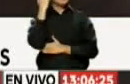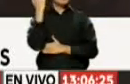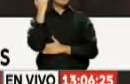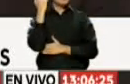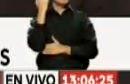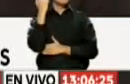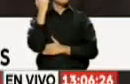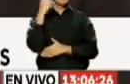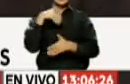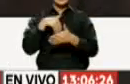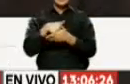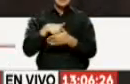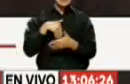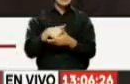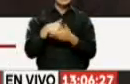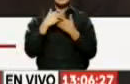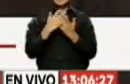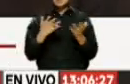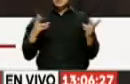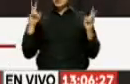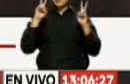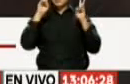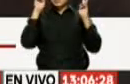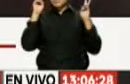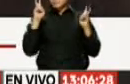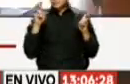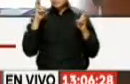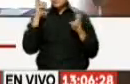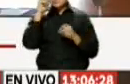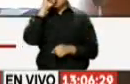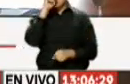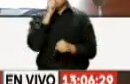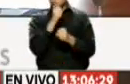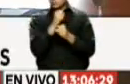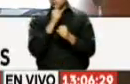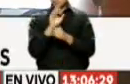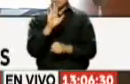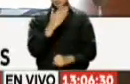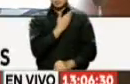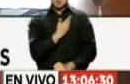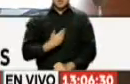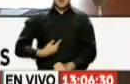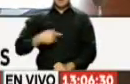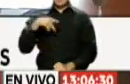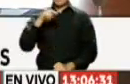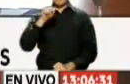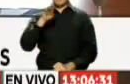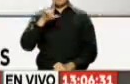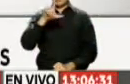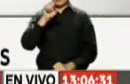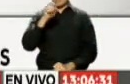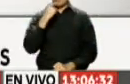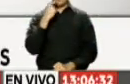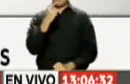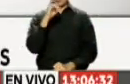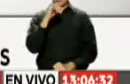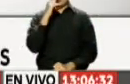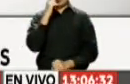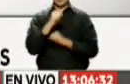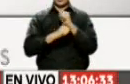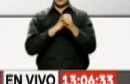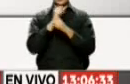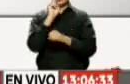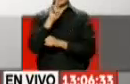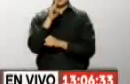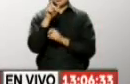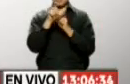un estancamiento en lo que tiene que ver con el empleo. Su presidente Pablo Zambrano sustenta esto con números. En junio de 2017,